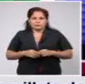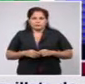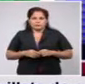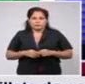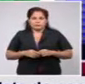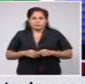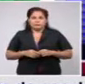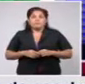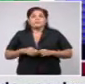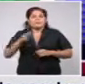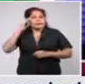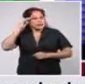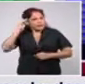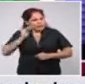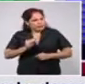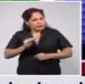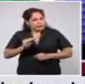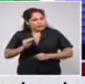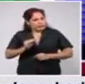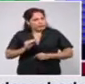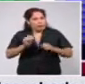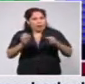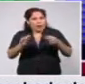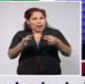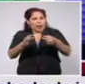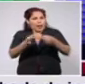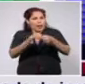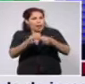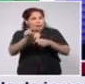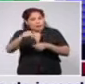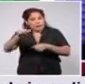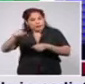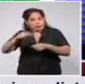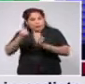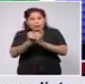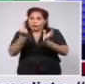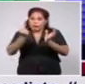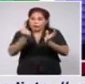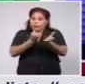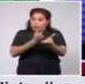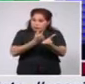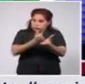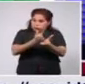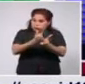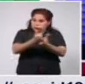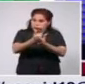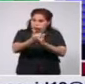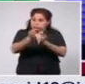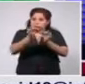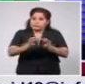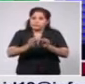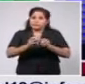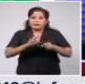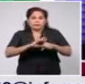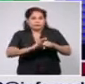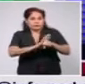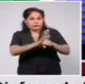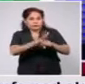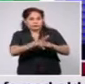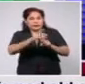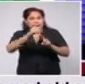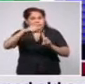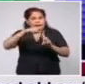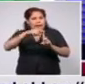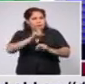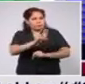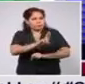Aunque con una reducción en el número de casos que se mantienen, casos confirmados de COVID, en terapias